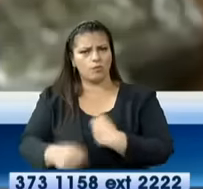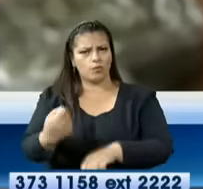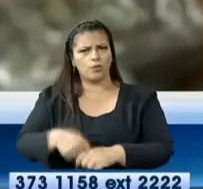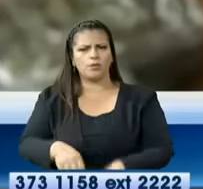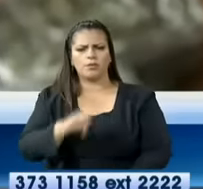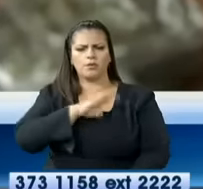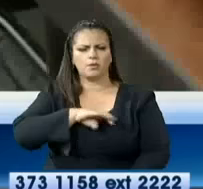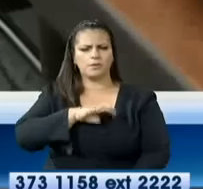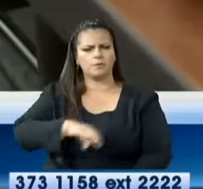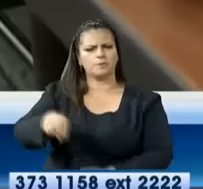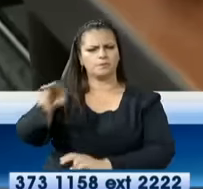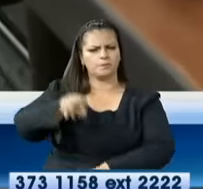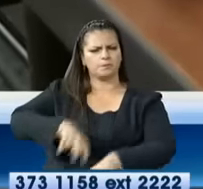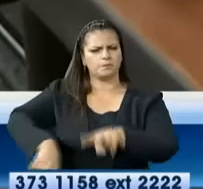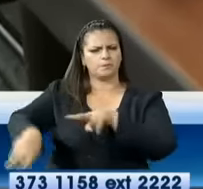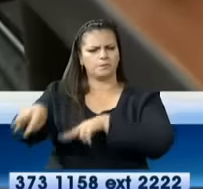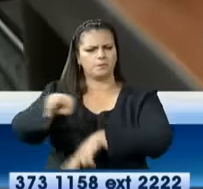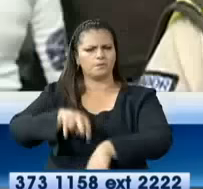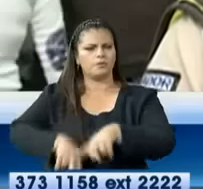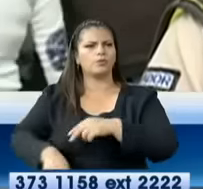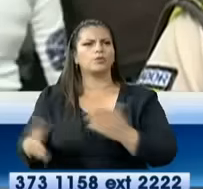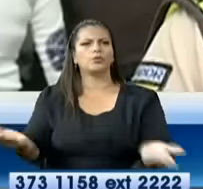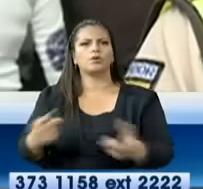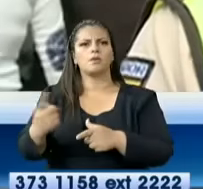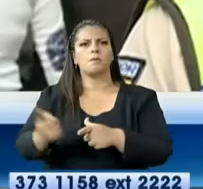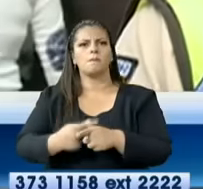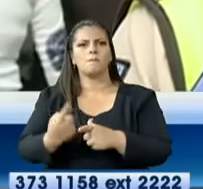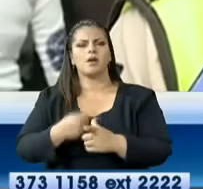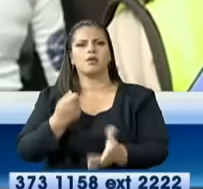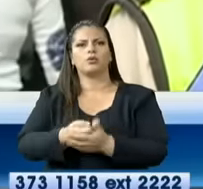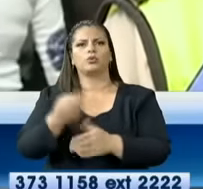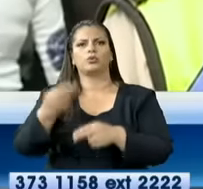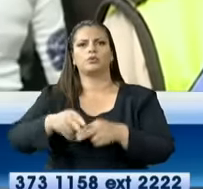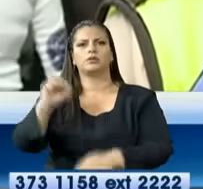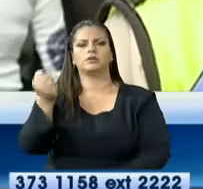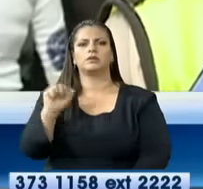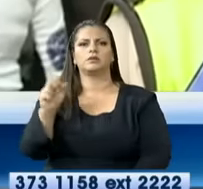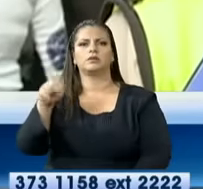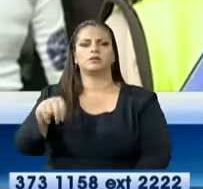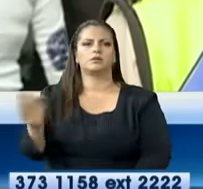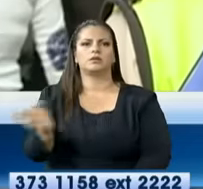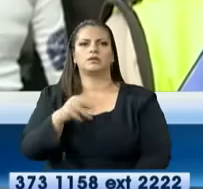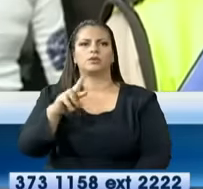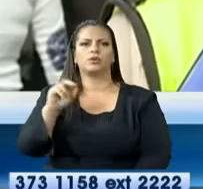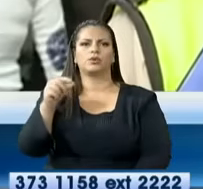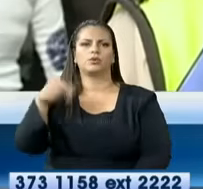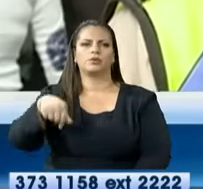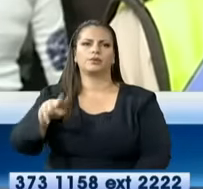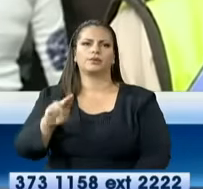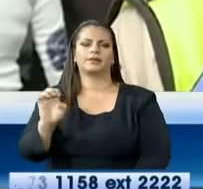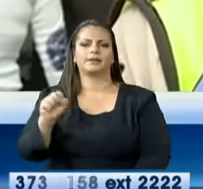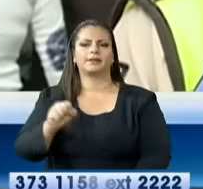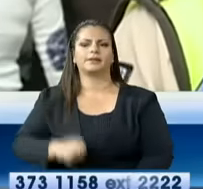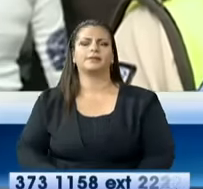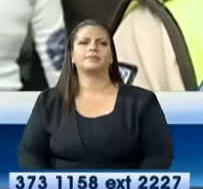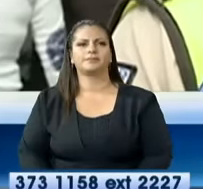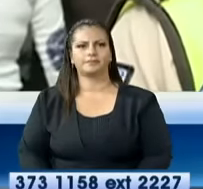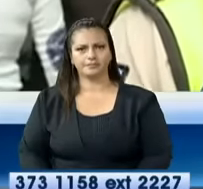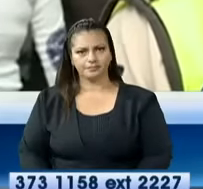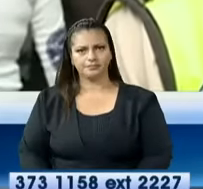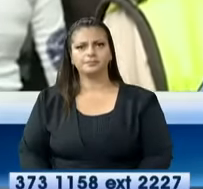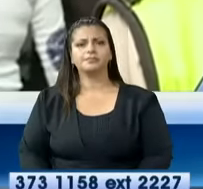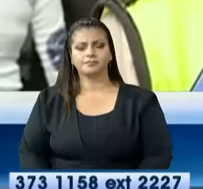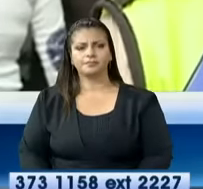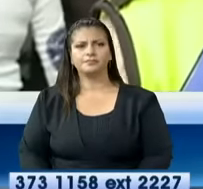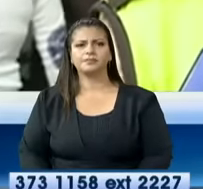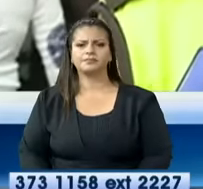operaban especialmente en el mercado de San Roque. Ellos iban, ofertaban su producto a las diferentes personas en